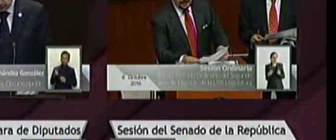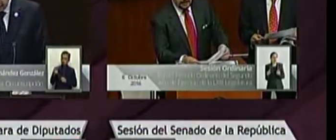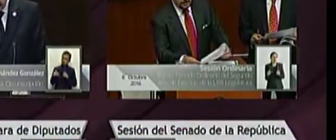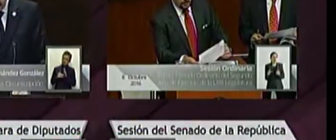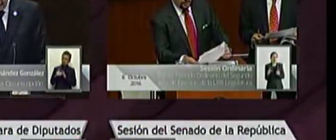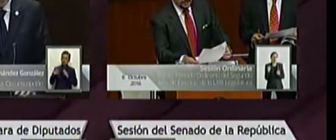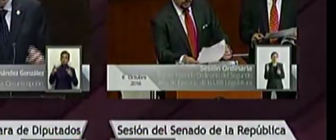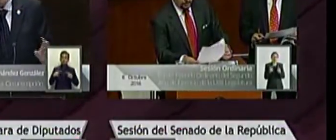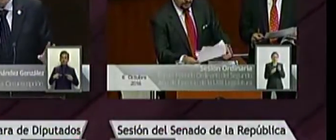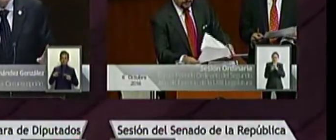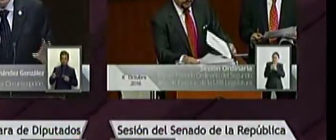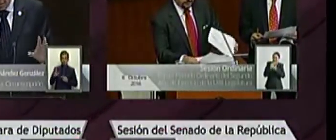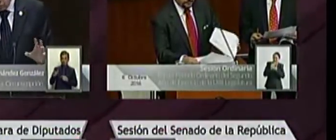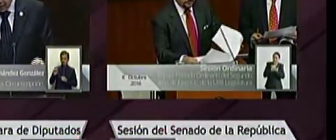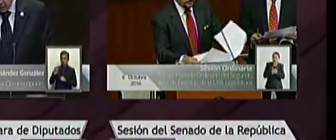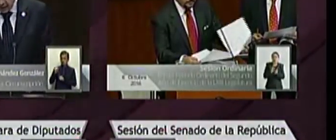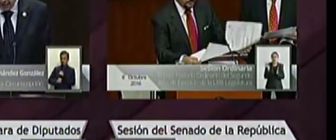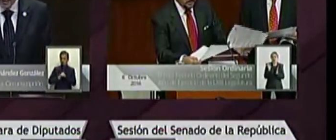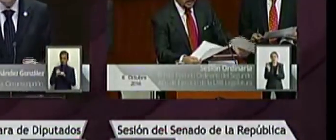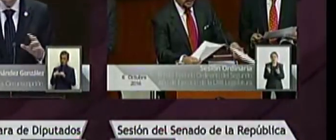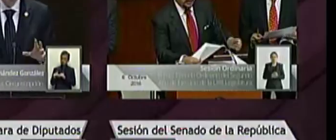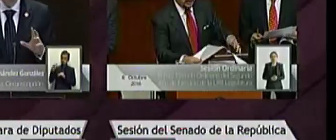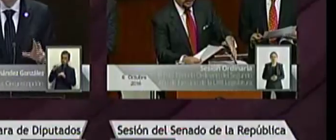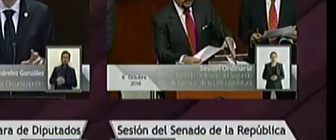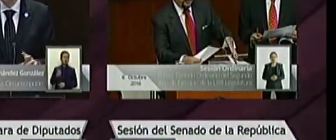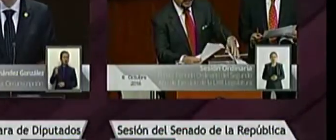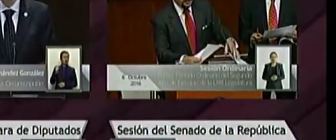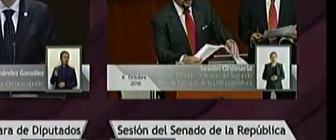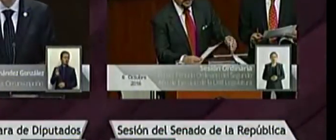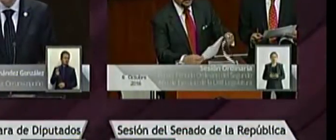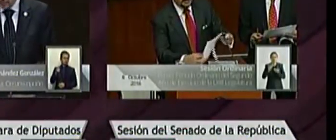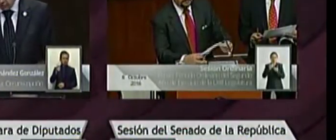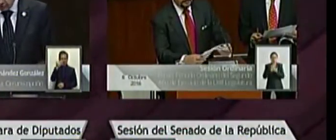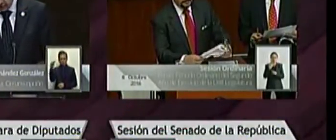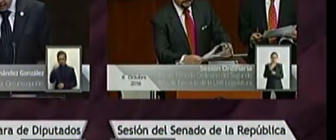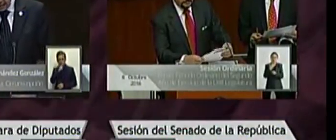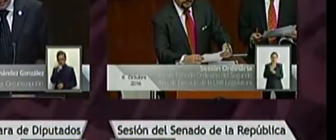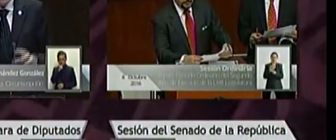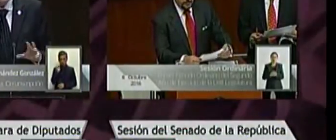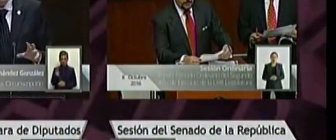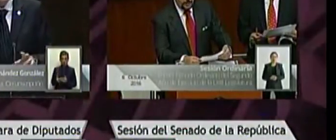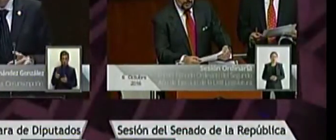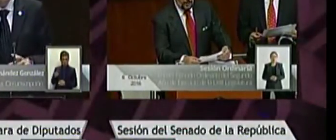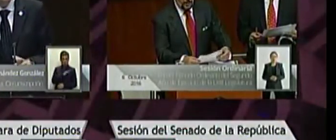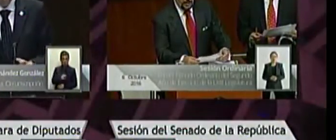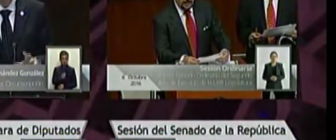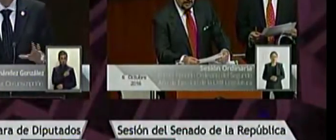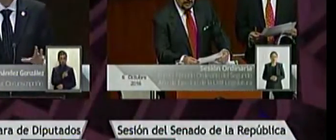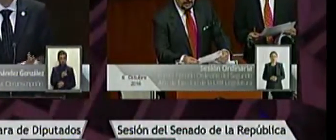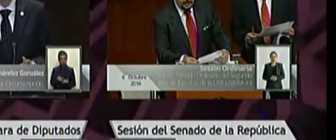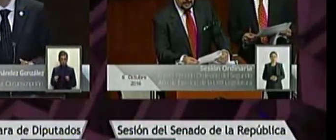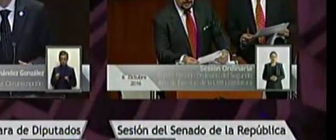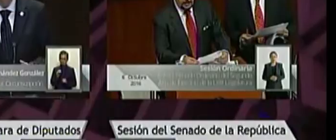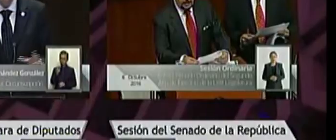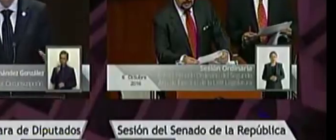años. Adultos mayores que en su mayoría ya no pueden valerse por sí mismos y que tienen que recurrir, en una